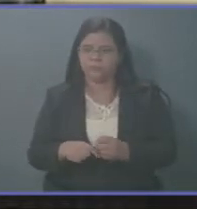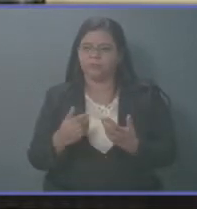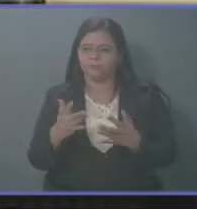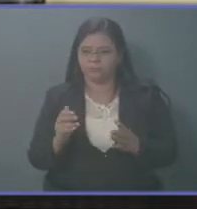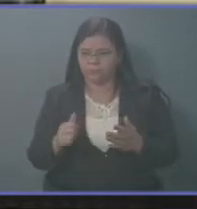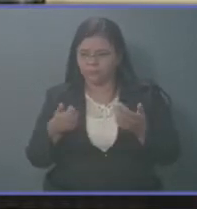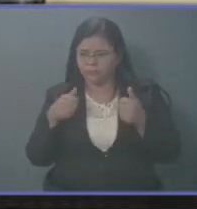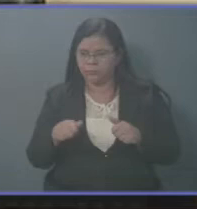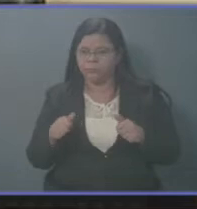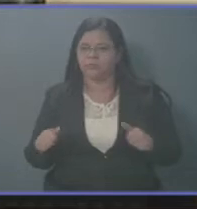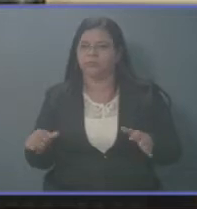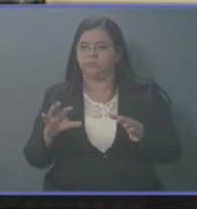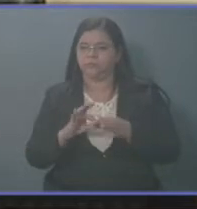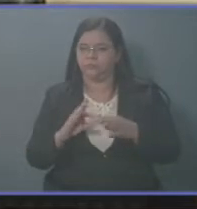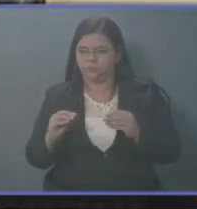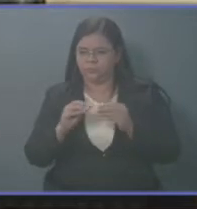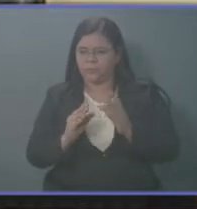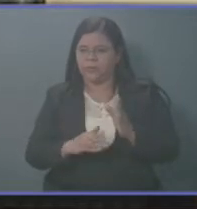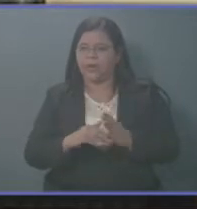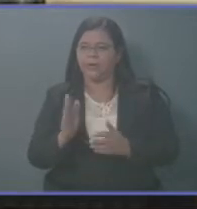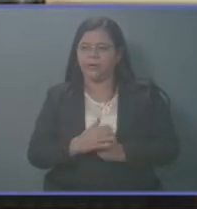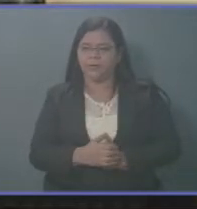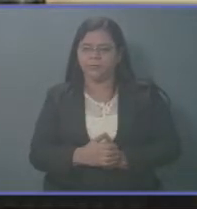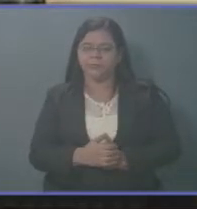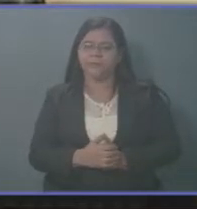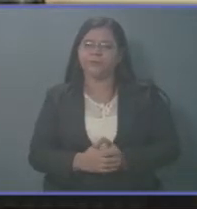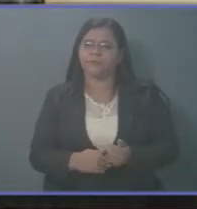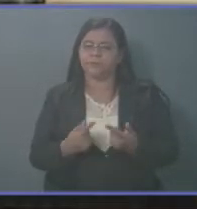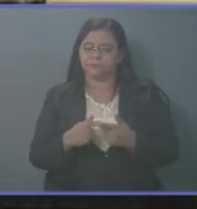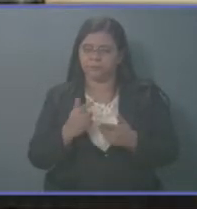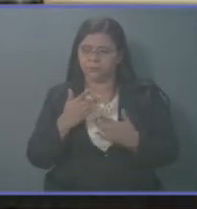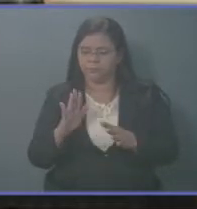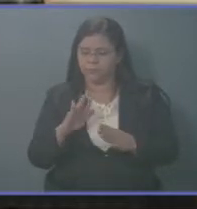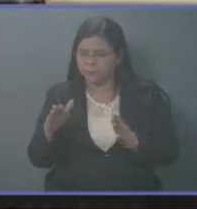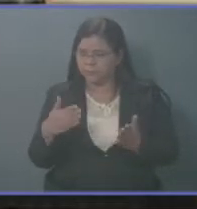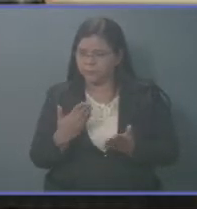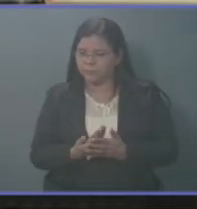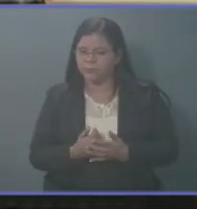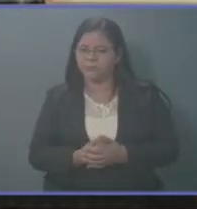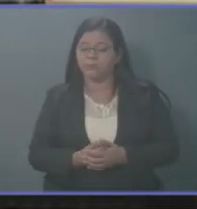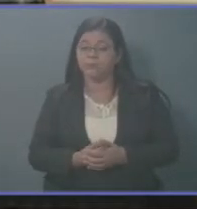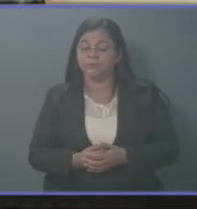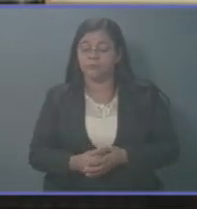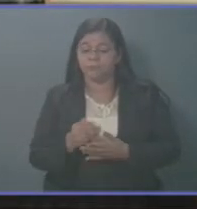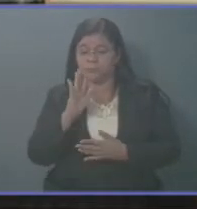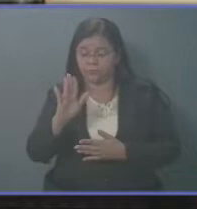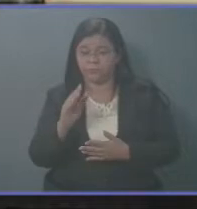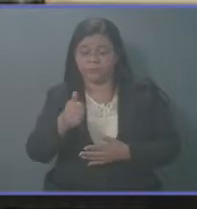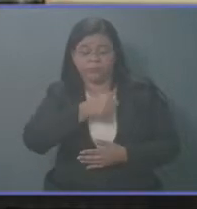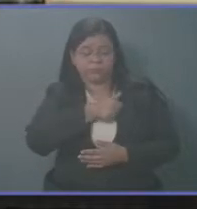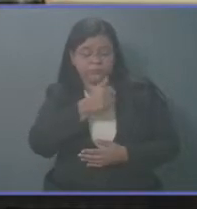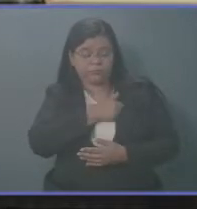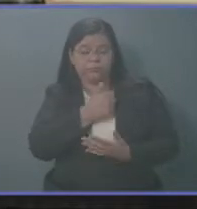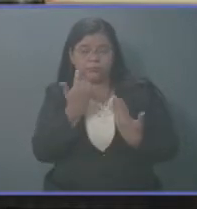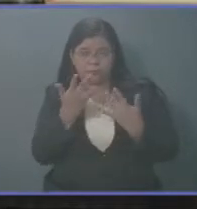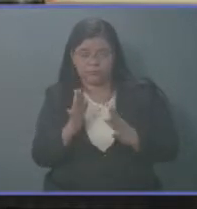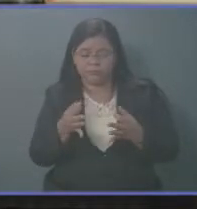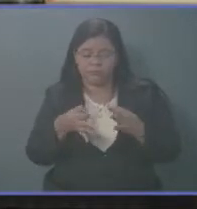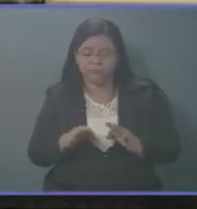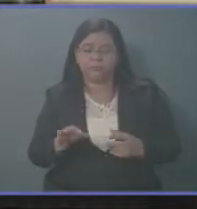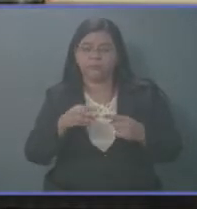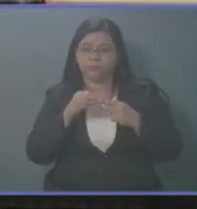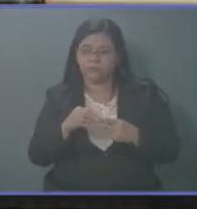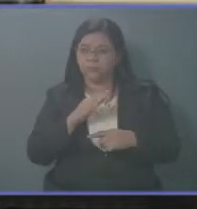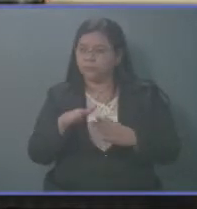aportes pudieran haber realizado las acotaciones pertinentes desde sus respectivas competencias, considerando de manera particular